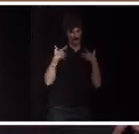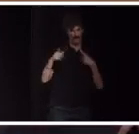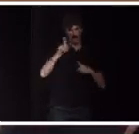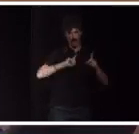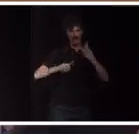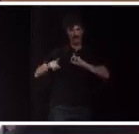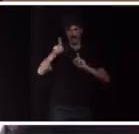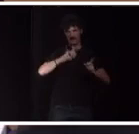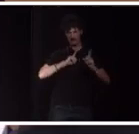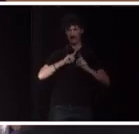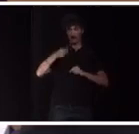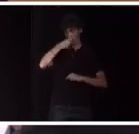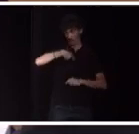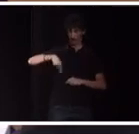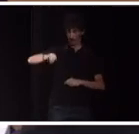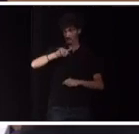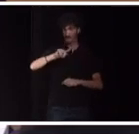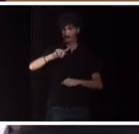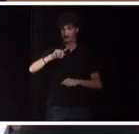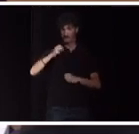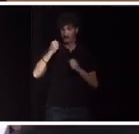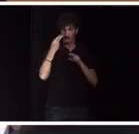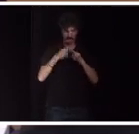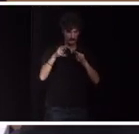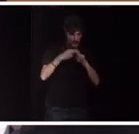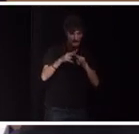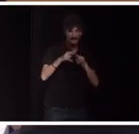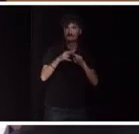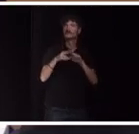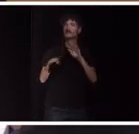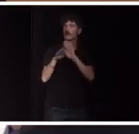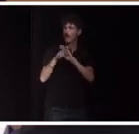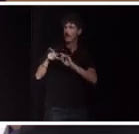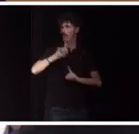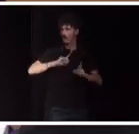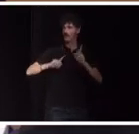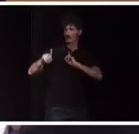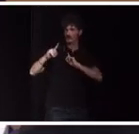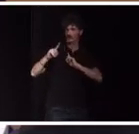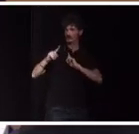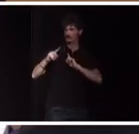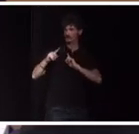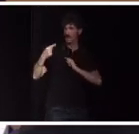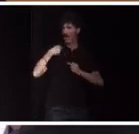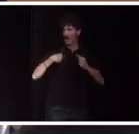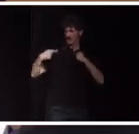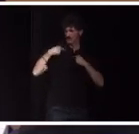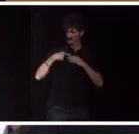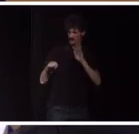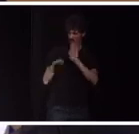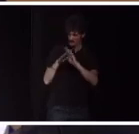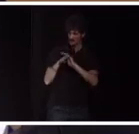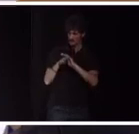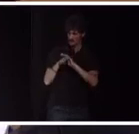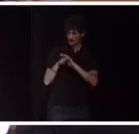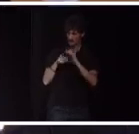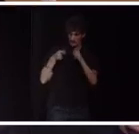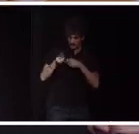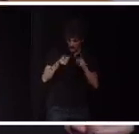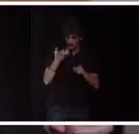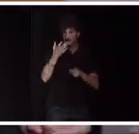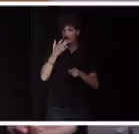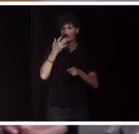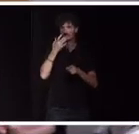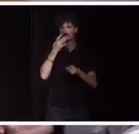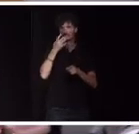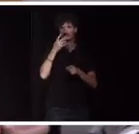creo que ninguna otra fuerza política ha recibido esa persecución y violencia política